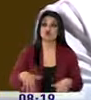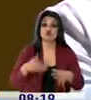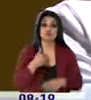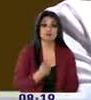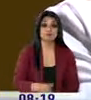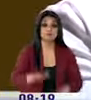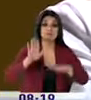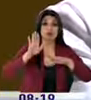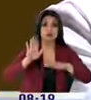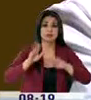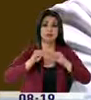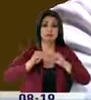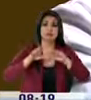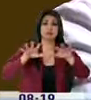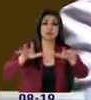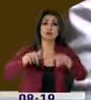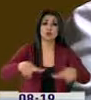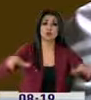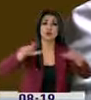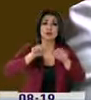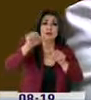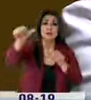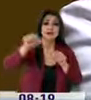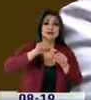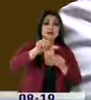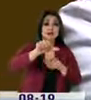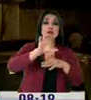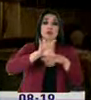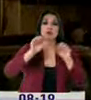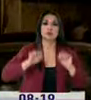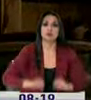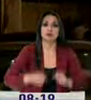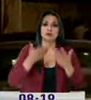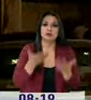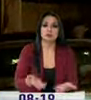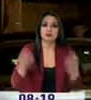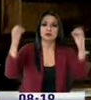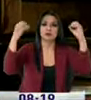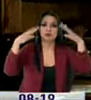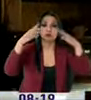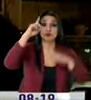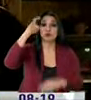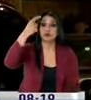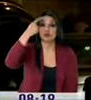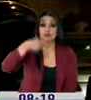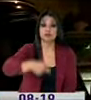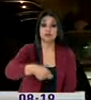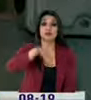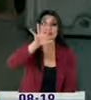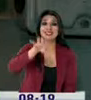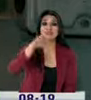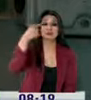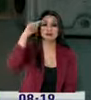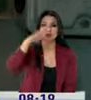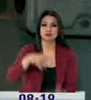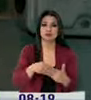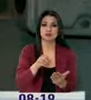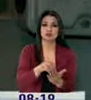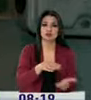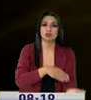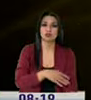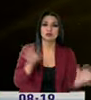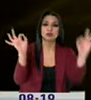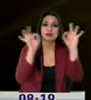compromiso de llegar a los sectores más lejanos del país. El gobierno nacional invirtió 15 millones de dólares en el proyecto